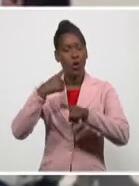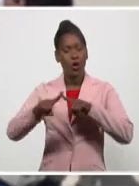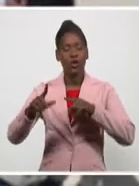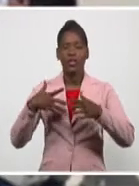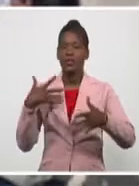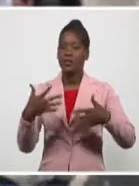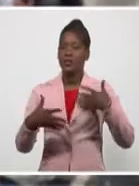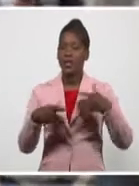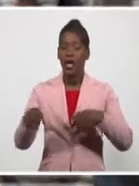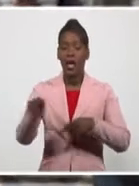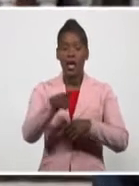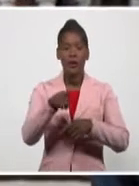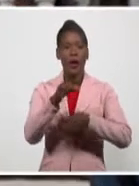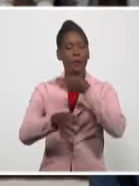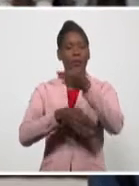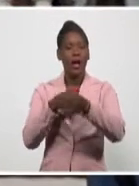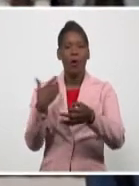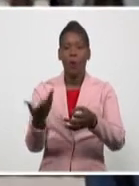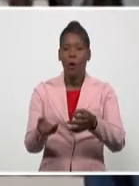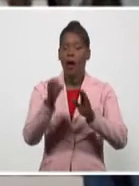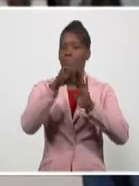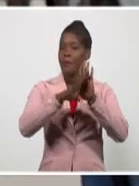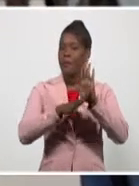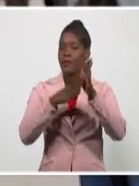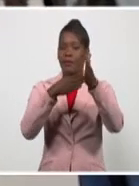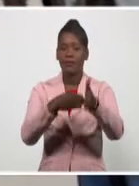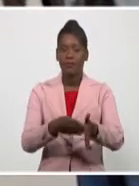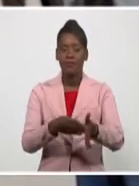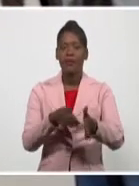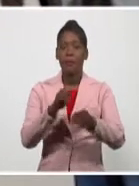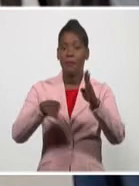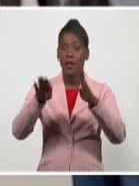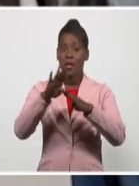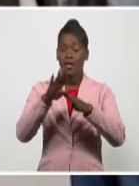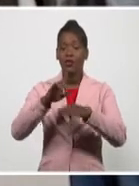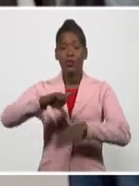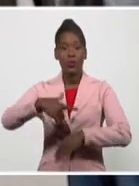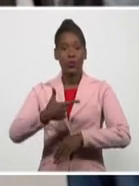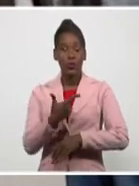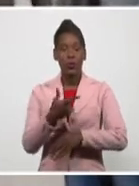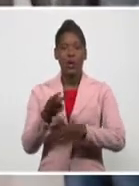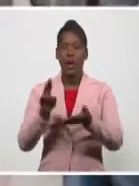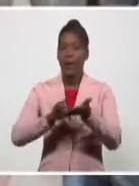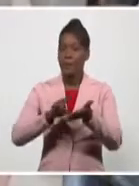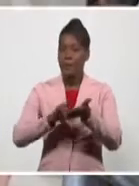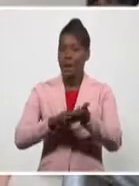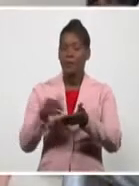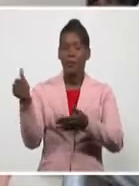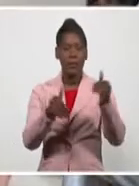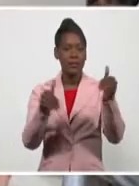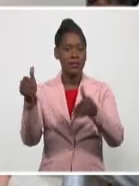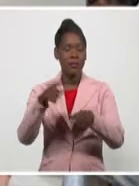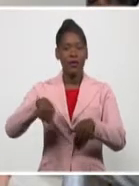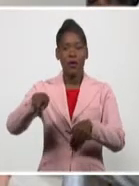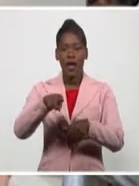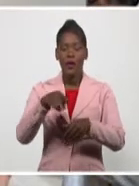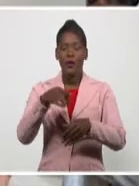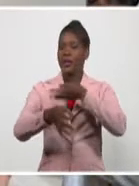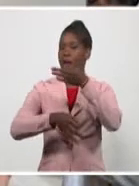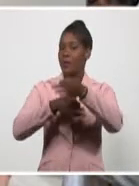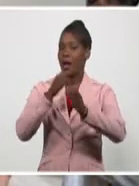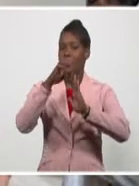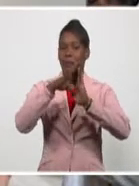medidas sanitarias establecidas y con la participación del ministro de Cultura y los presidentes de la UNIAD y la HS, donde quedó develada la